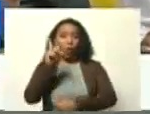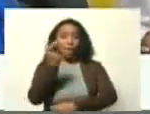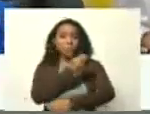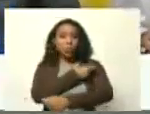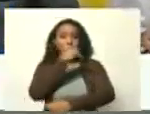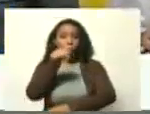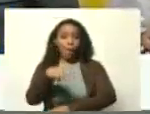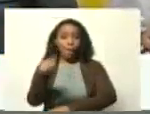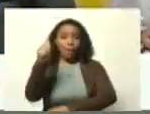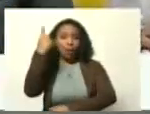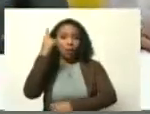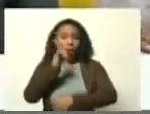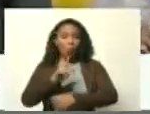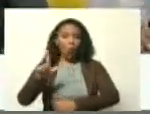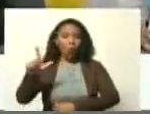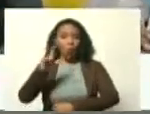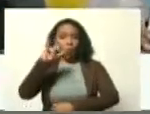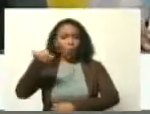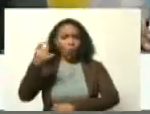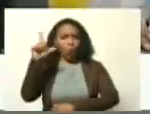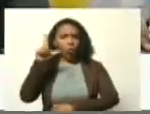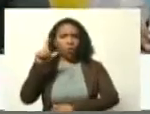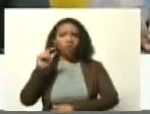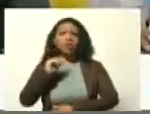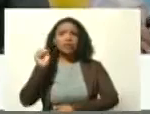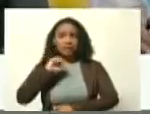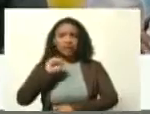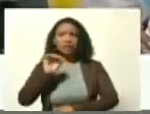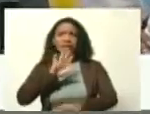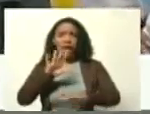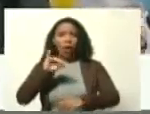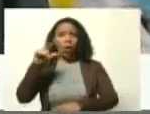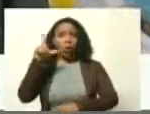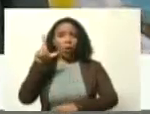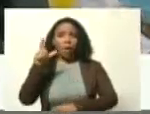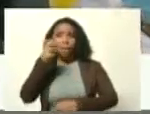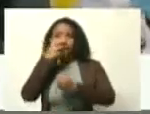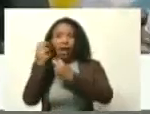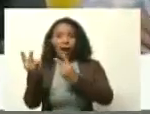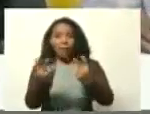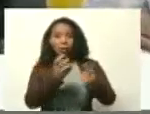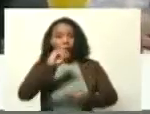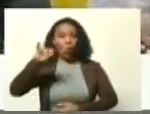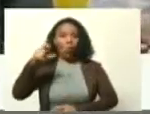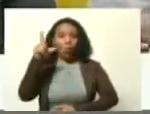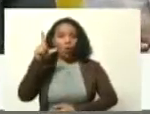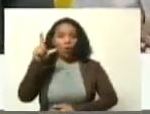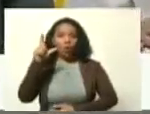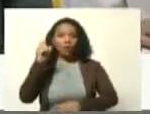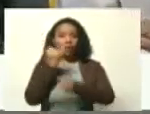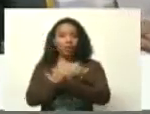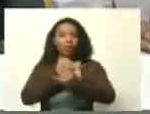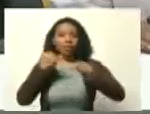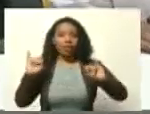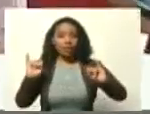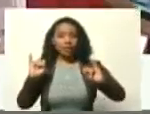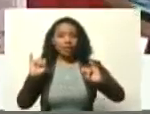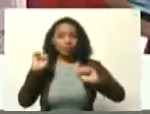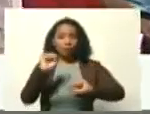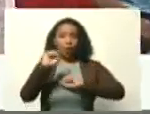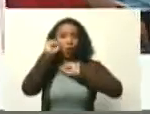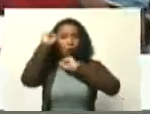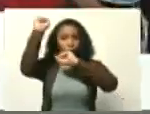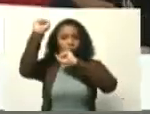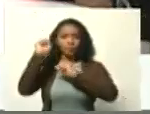hoy, primero de julio, sí, ya estamos en julio. Bienvenido Julio, de independencia, de